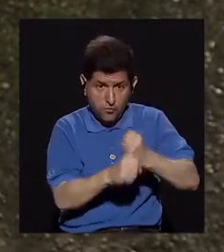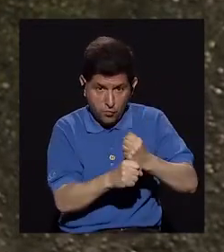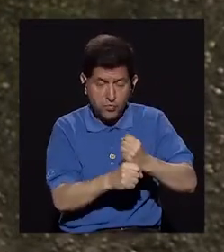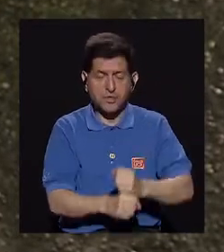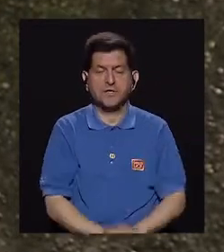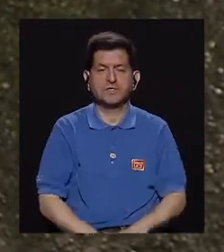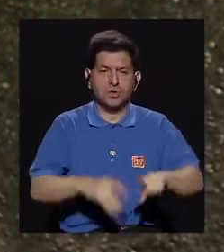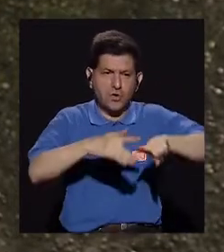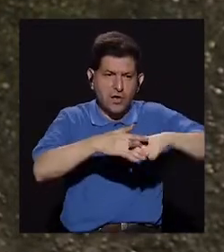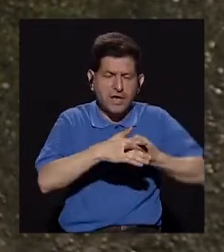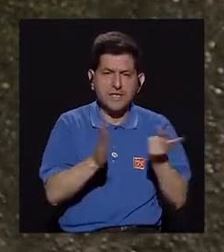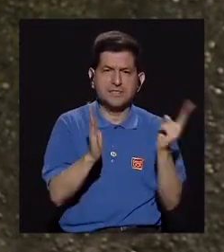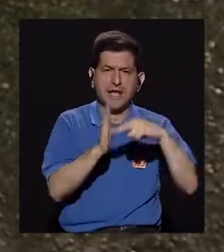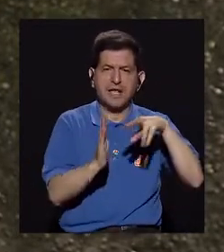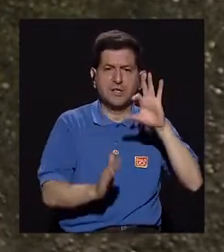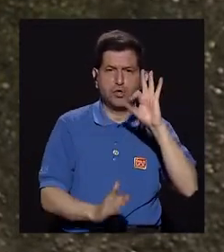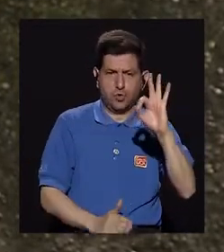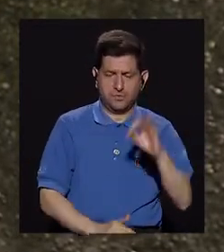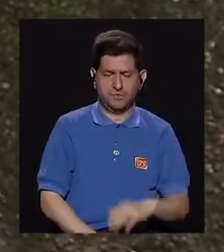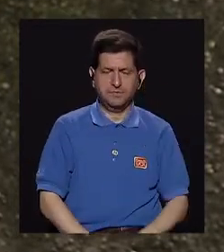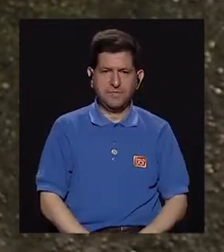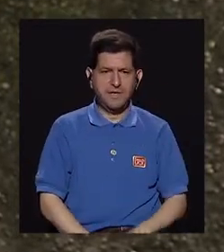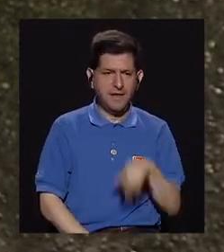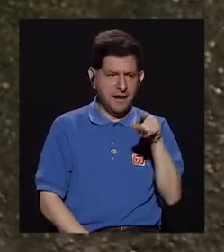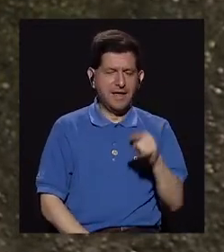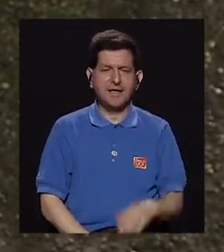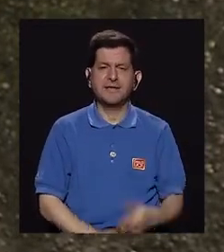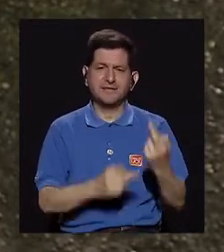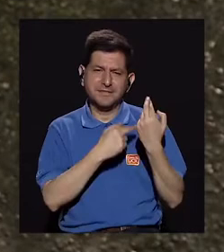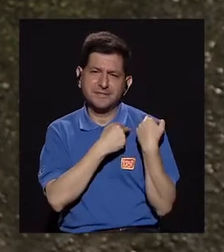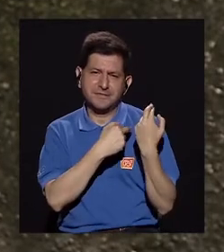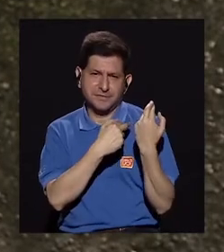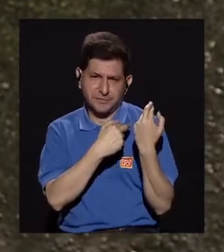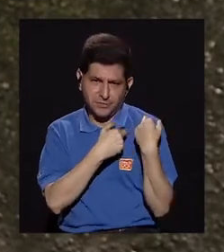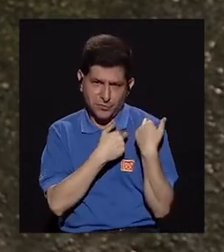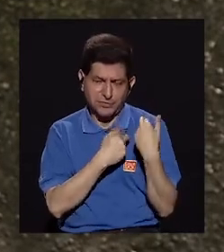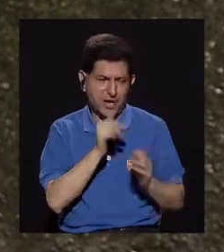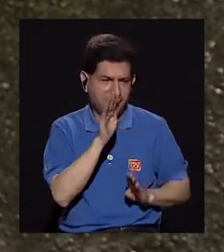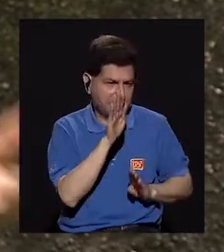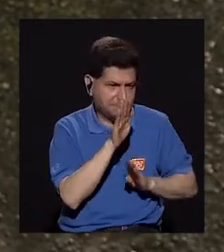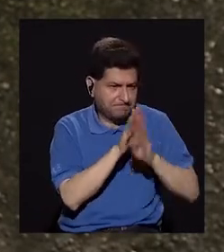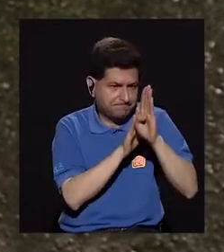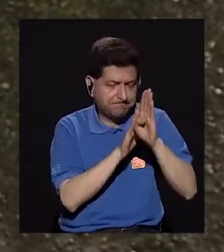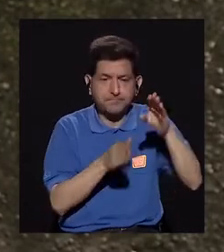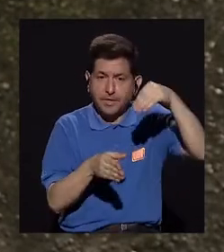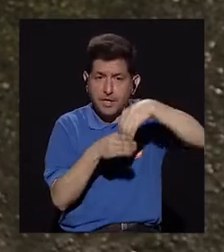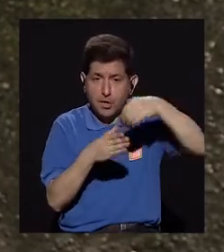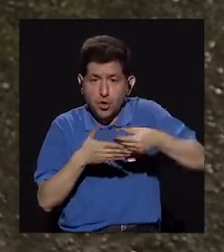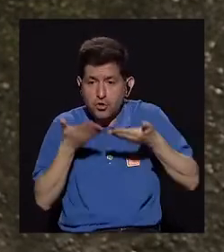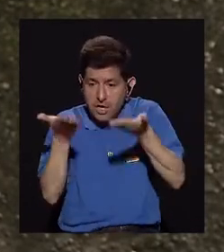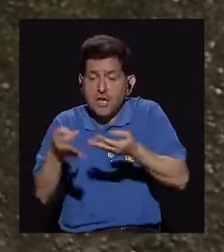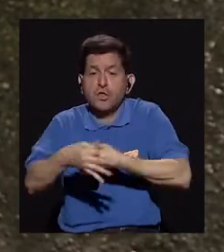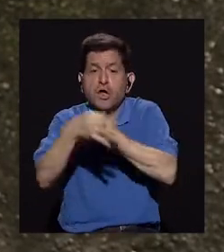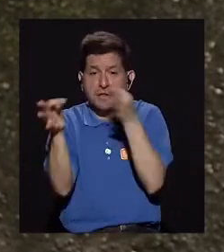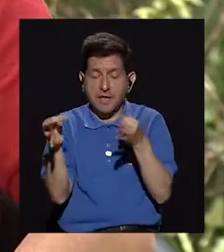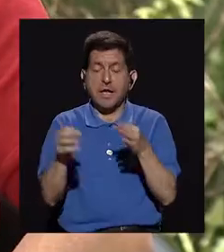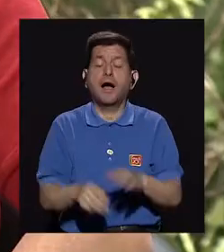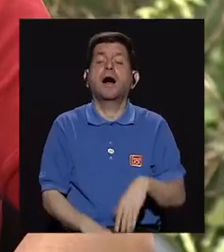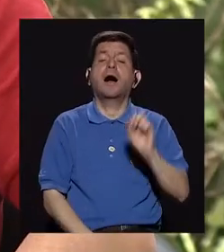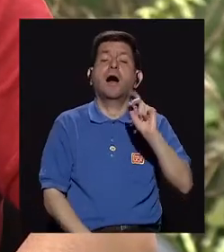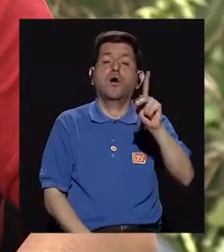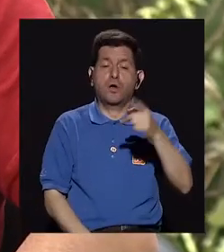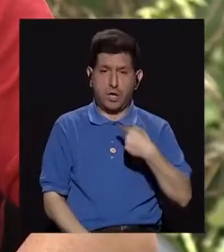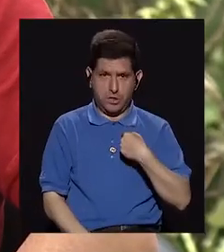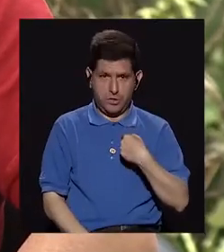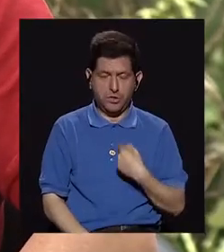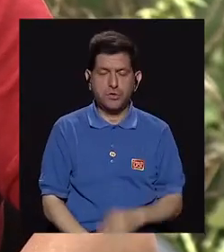con que nace en el 2009, pues que es como la que se encarga de desarrollar y darle el contenido al taller, ¿verdad? Okay. Pues, la que yo